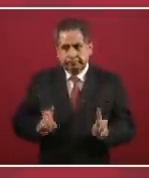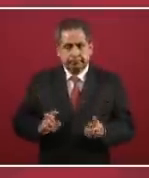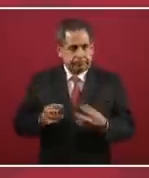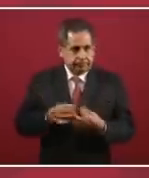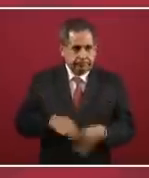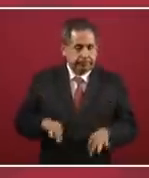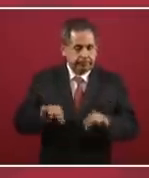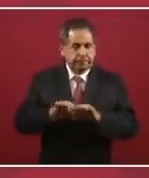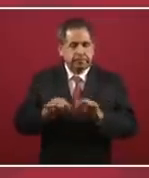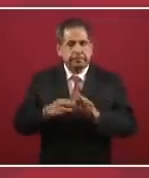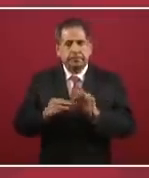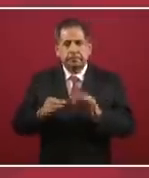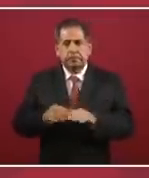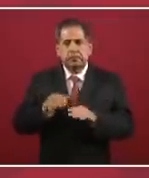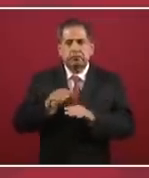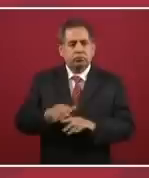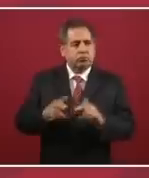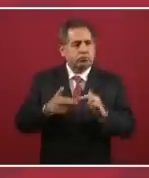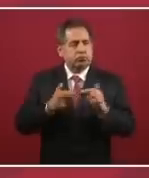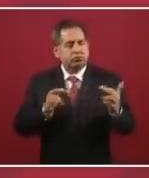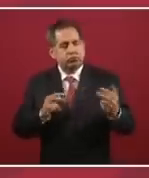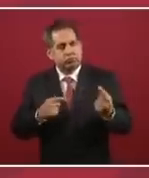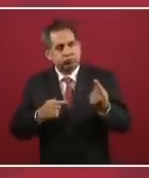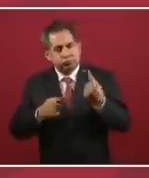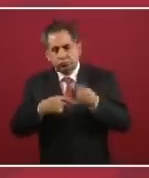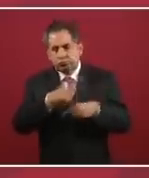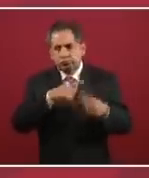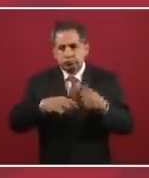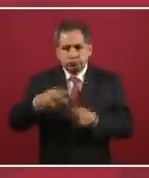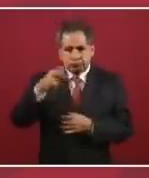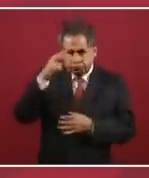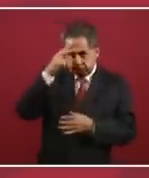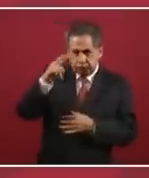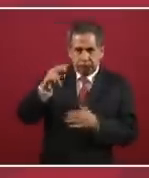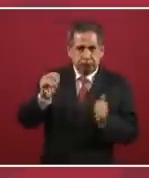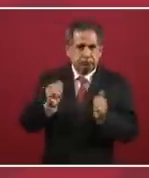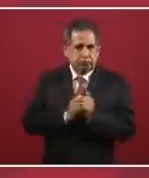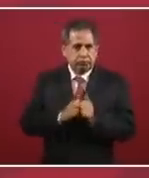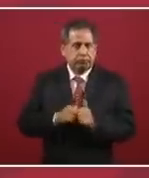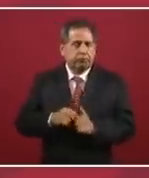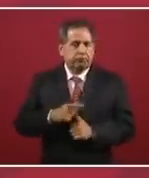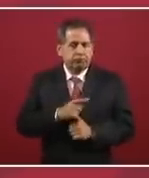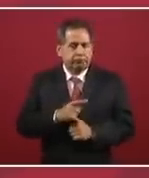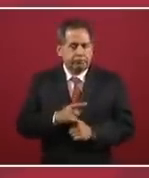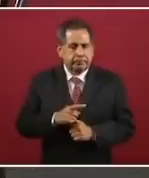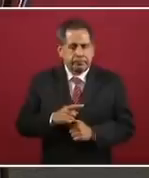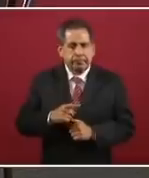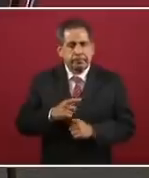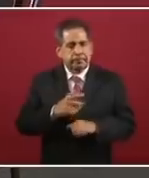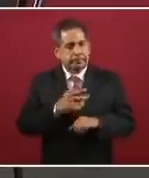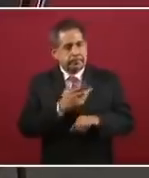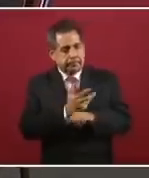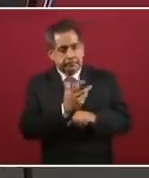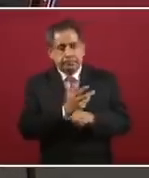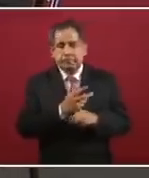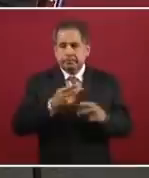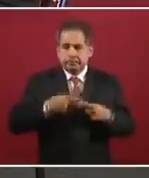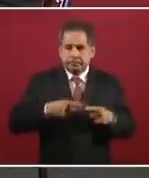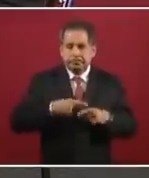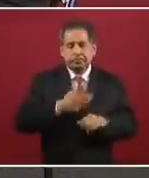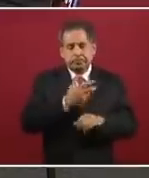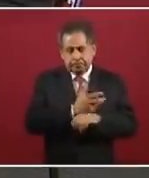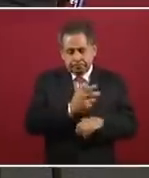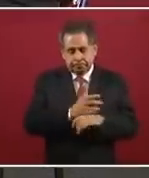importante en las relaciones de México con el pueblo y el gobierno de